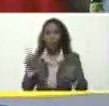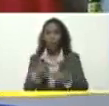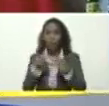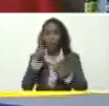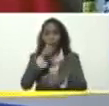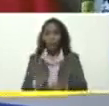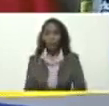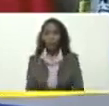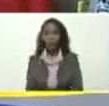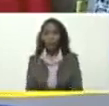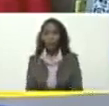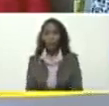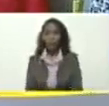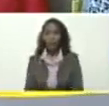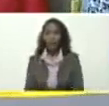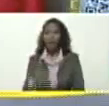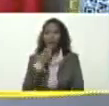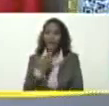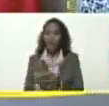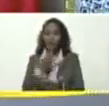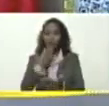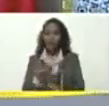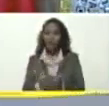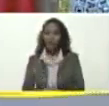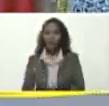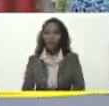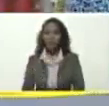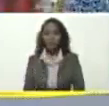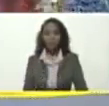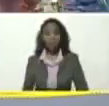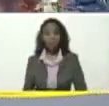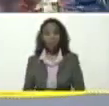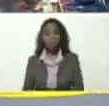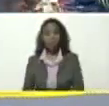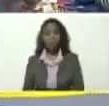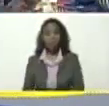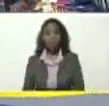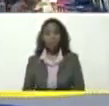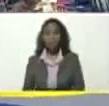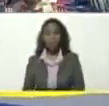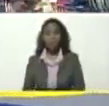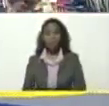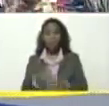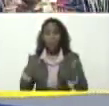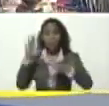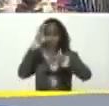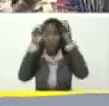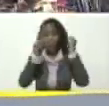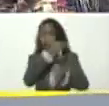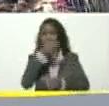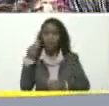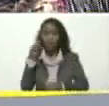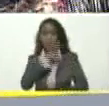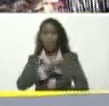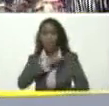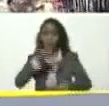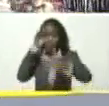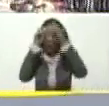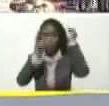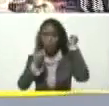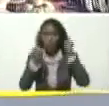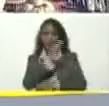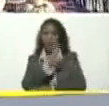cumpleaños. Gracias, muchas gracias. Al embajador, excelentísimo señor embajador de